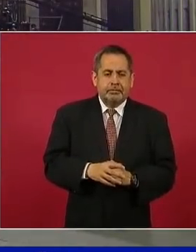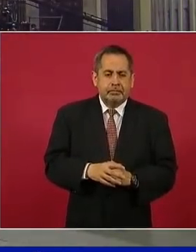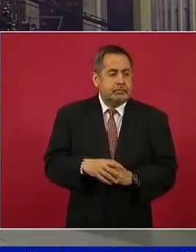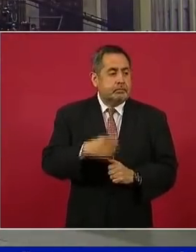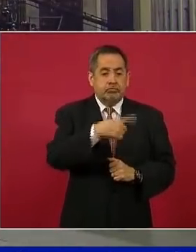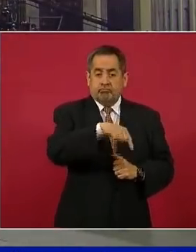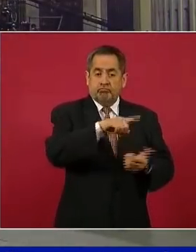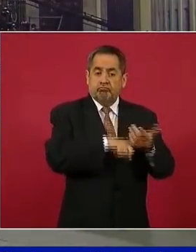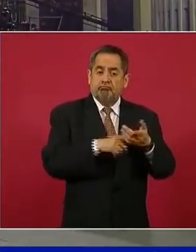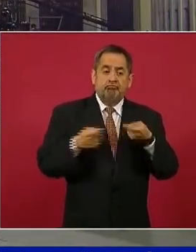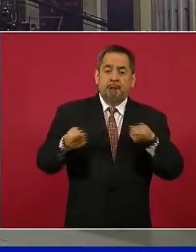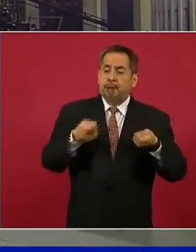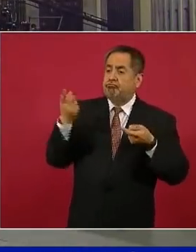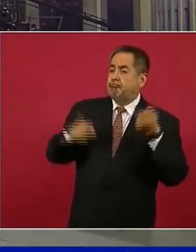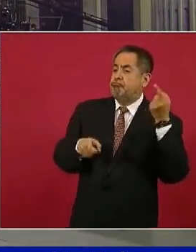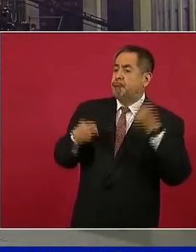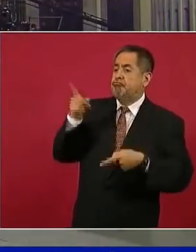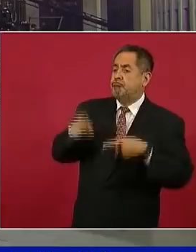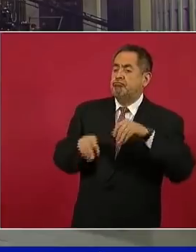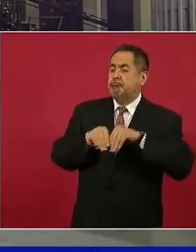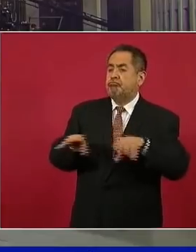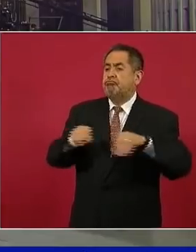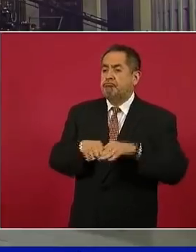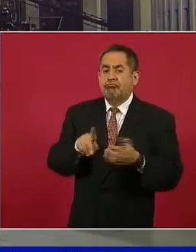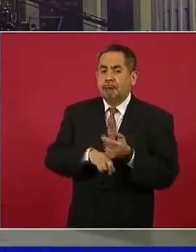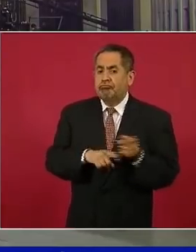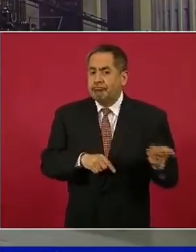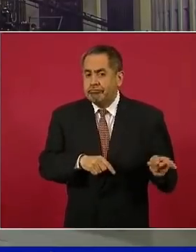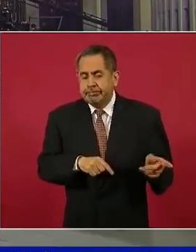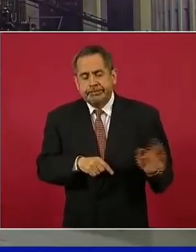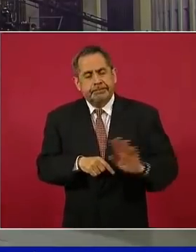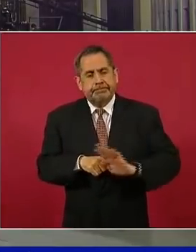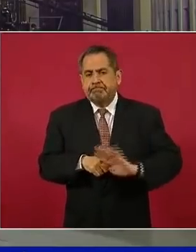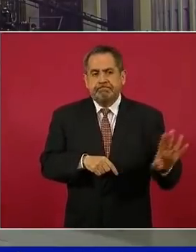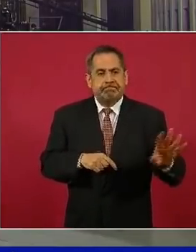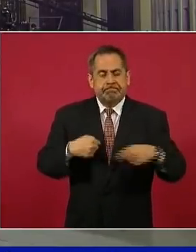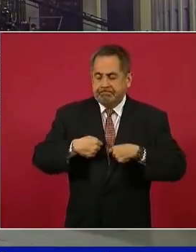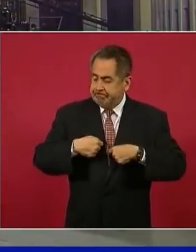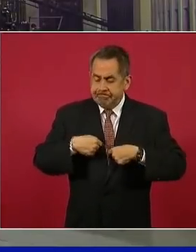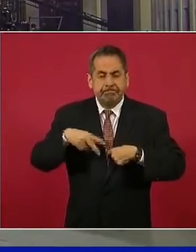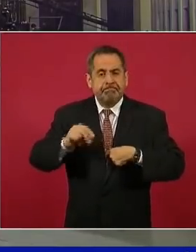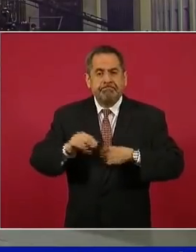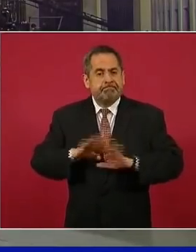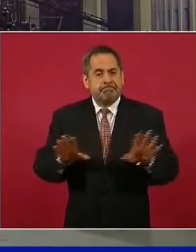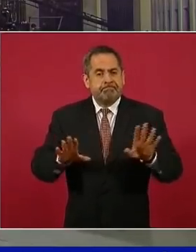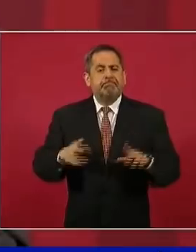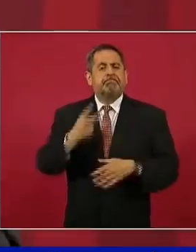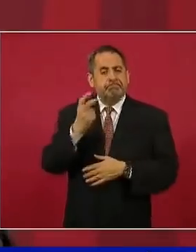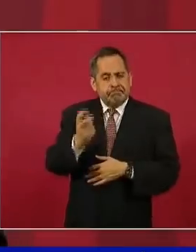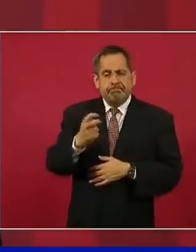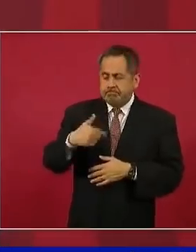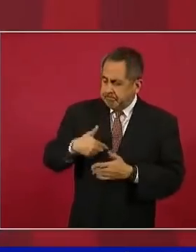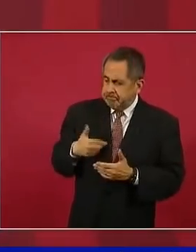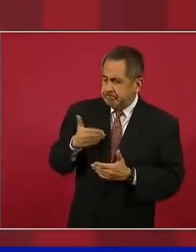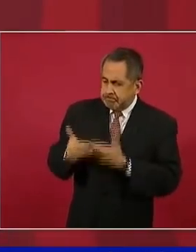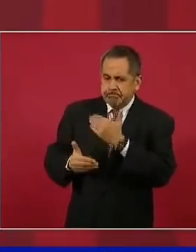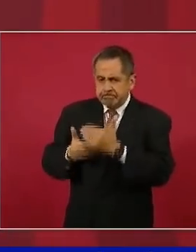Mandaban ellos. Entonces, hemos podido avanzar por eso,